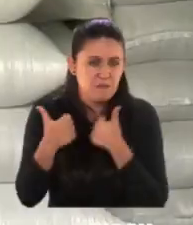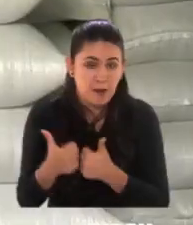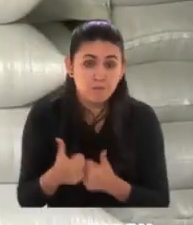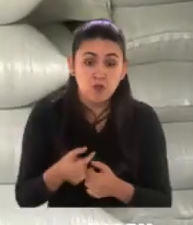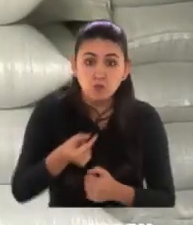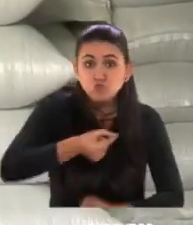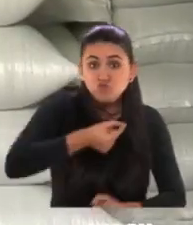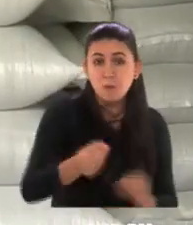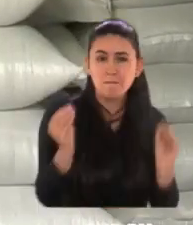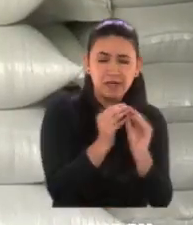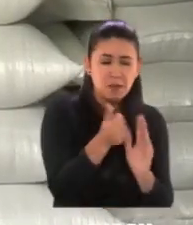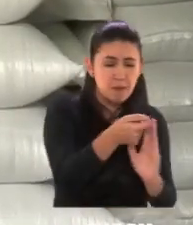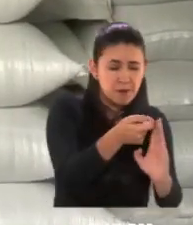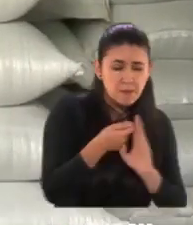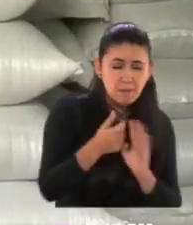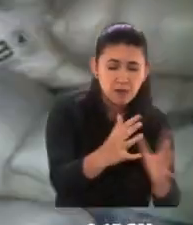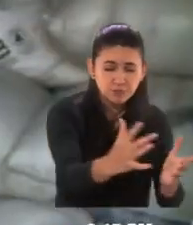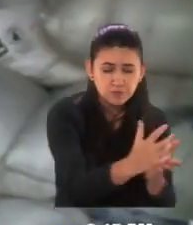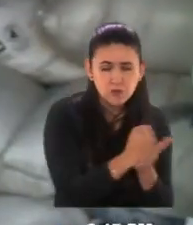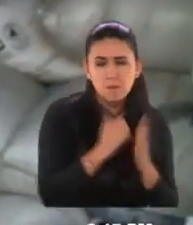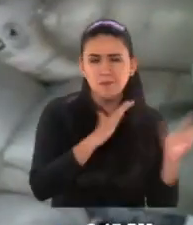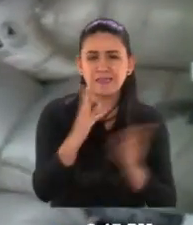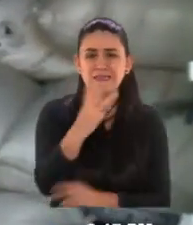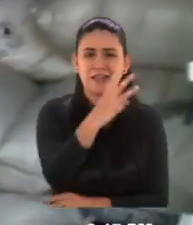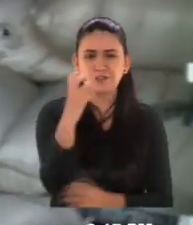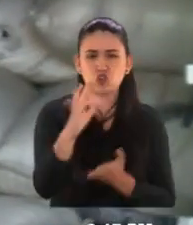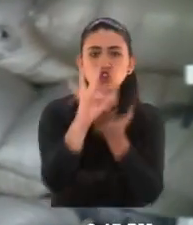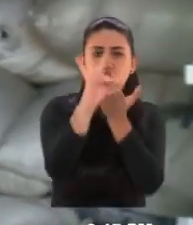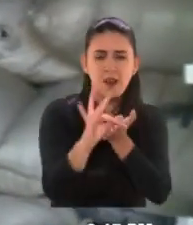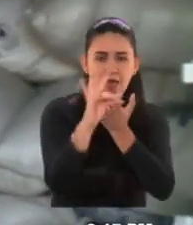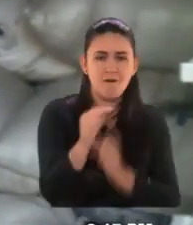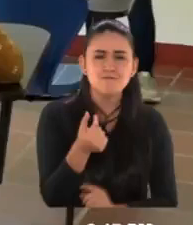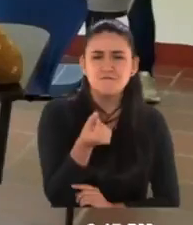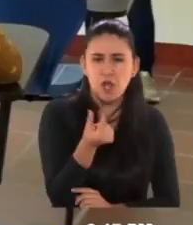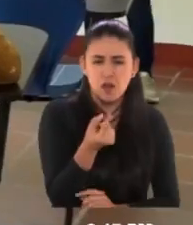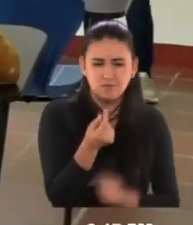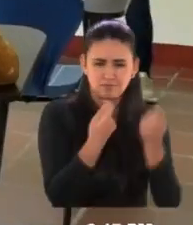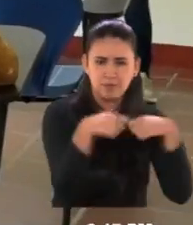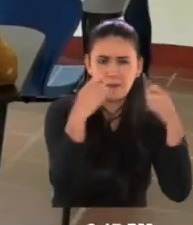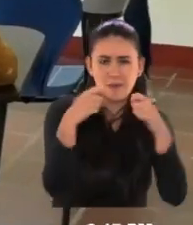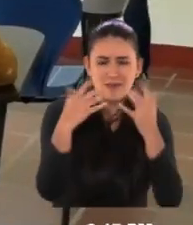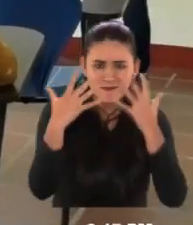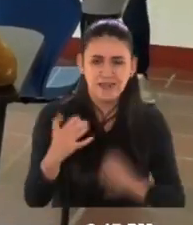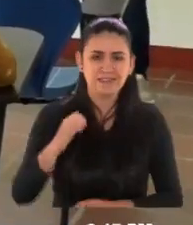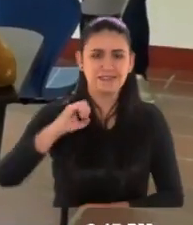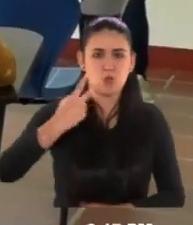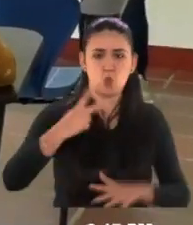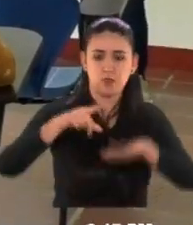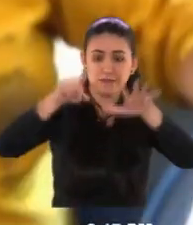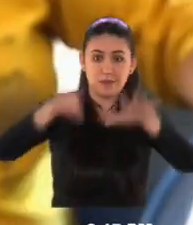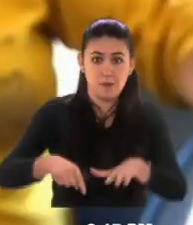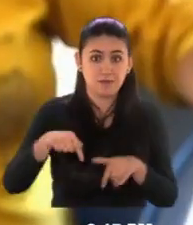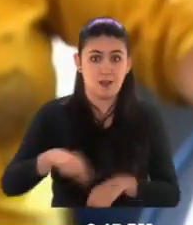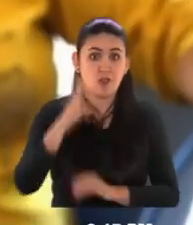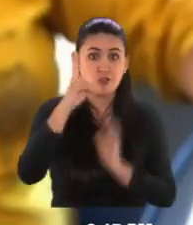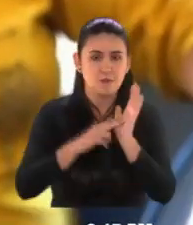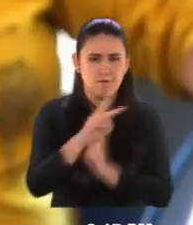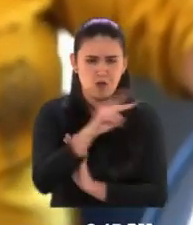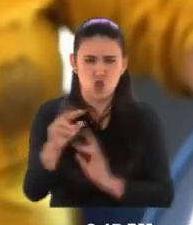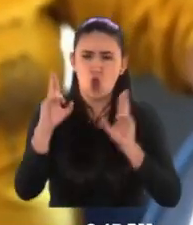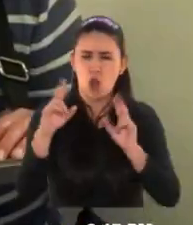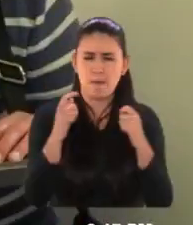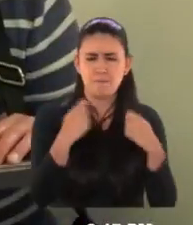esperan recolectar al menos 300 toneladas del grano buscan cerrar segundo semestre del año con la mejor